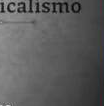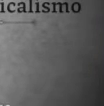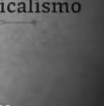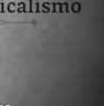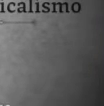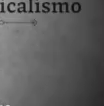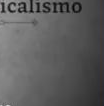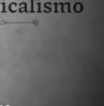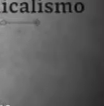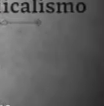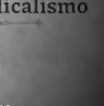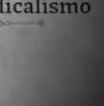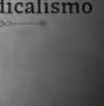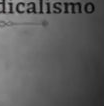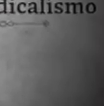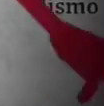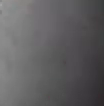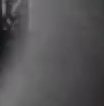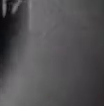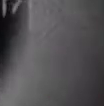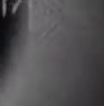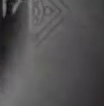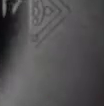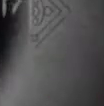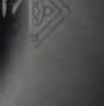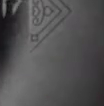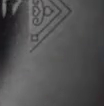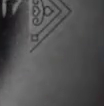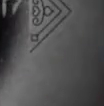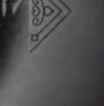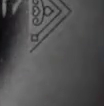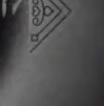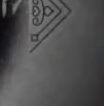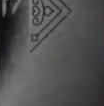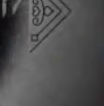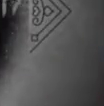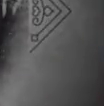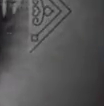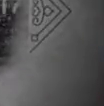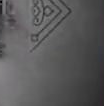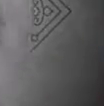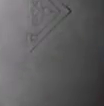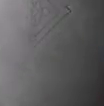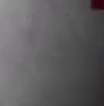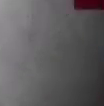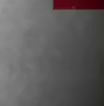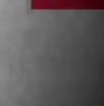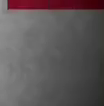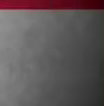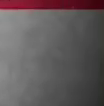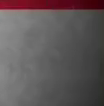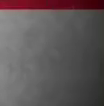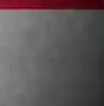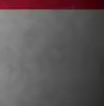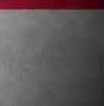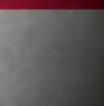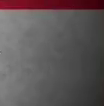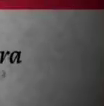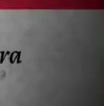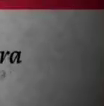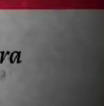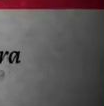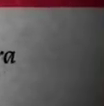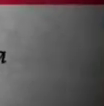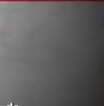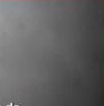por el Partido Liberal Mexicano, con la destacable aportación intelectual de Ricardo Flores Magón, quien promovió la organización y